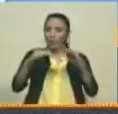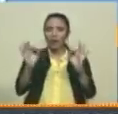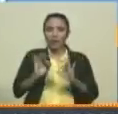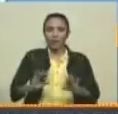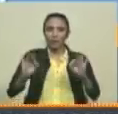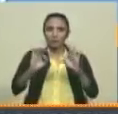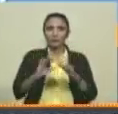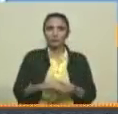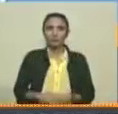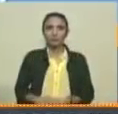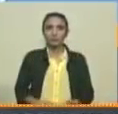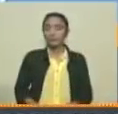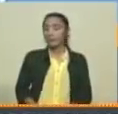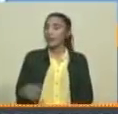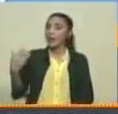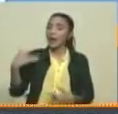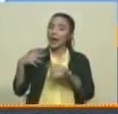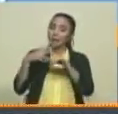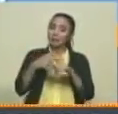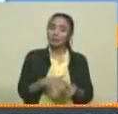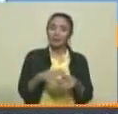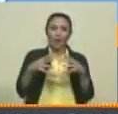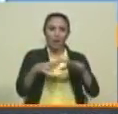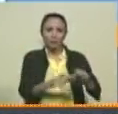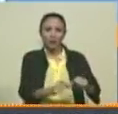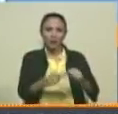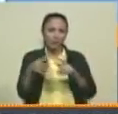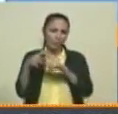Nosotros ya hemos derrotado el imperialismo en otras ocasiones.